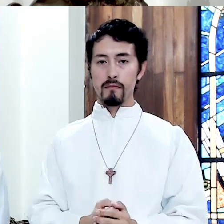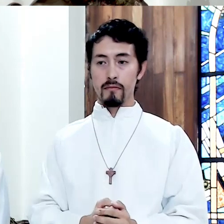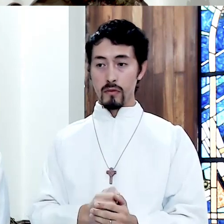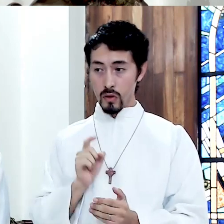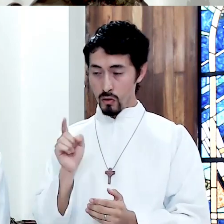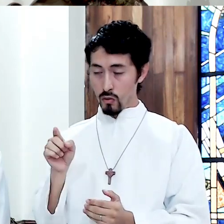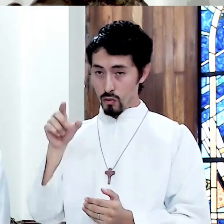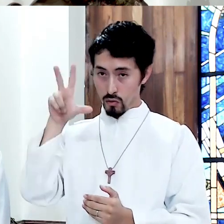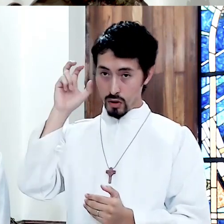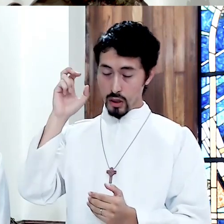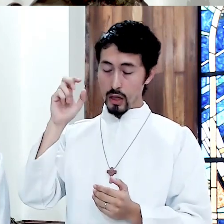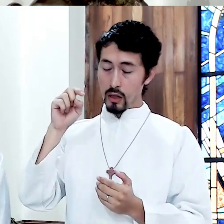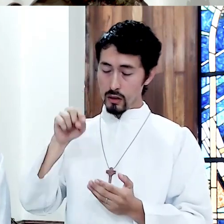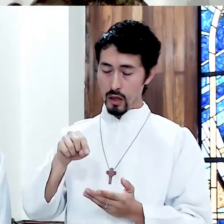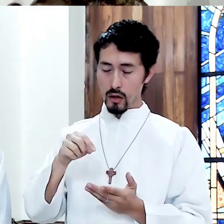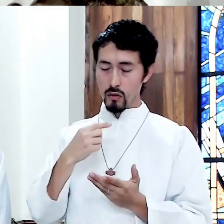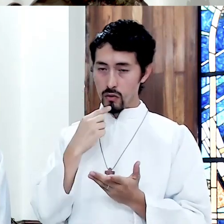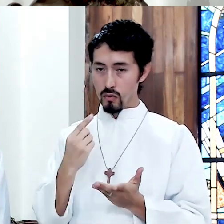¿Crees tú esto?